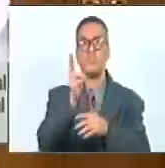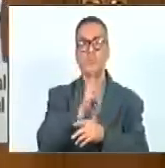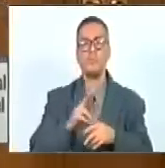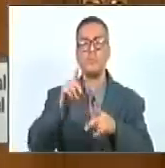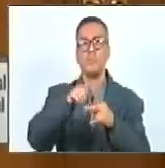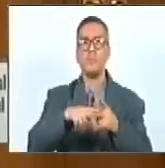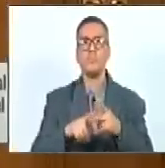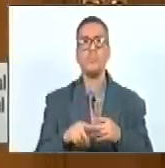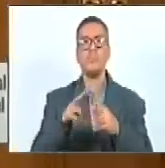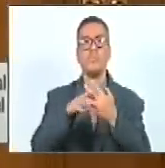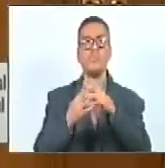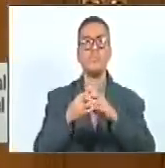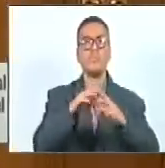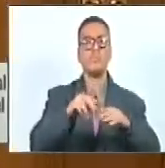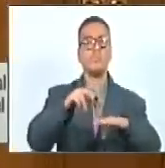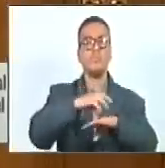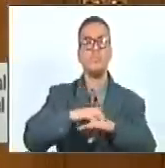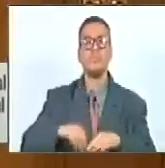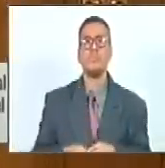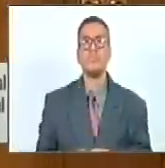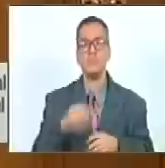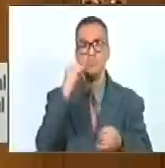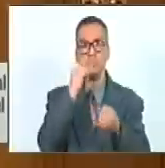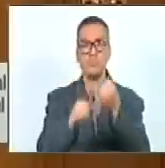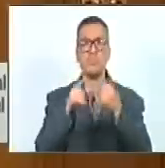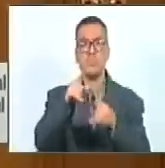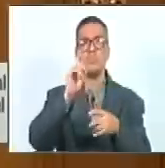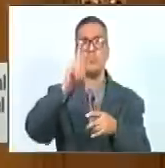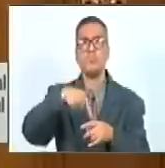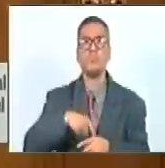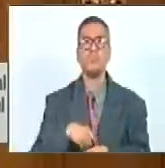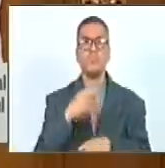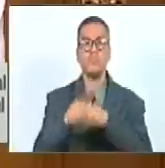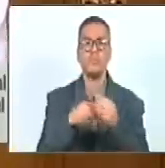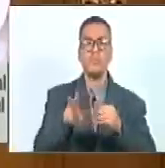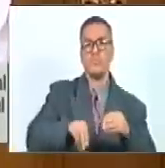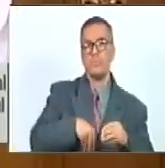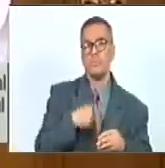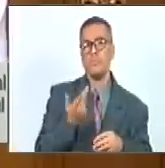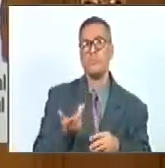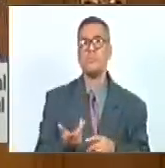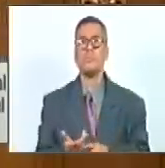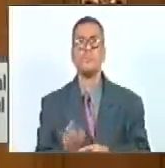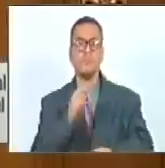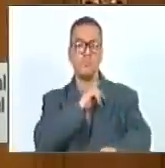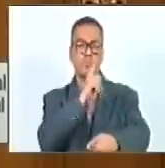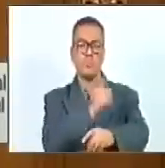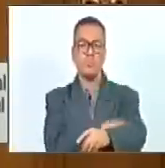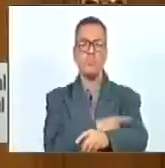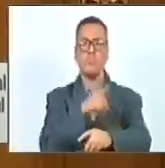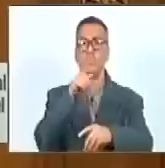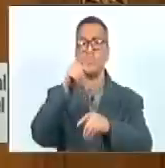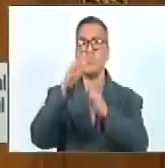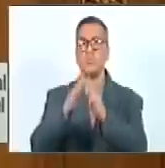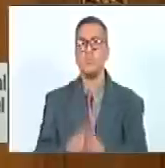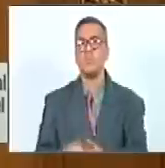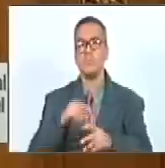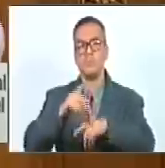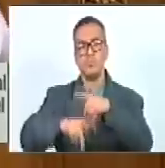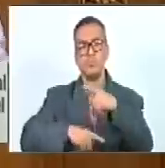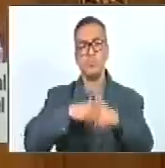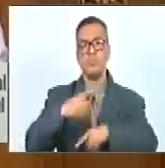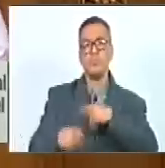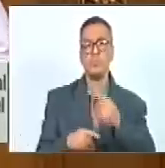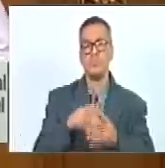como en el área rural. Y por último, también cómo podemos potenciar los procesos